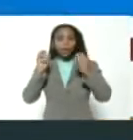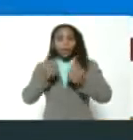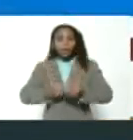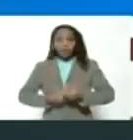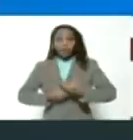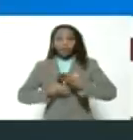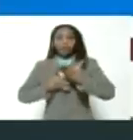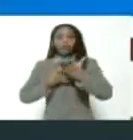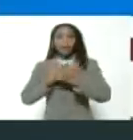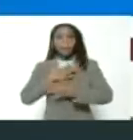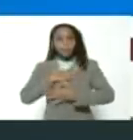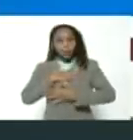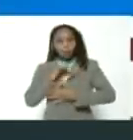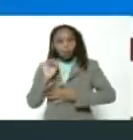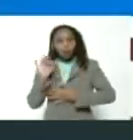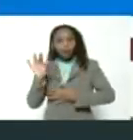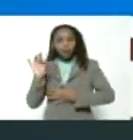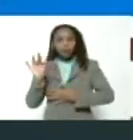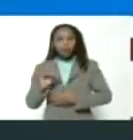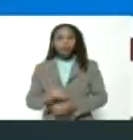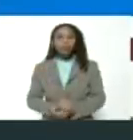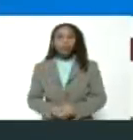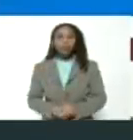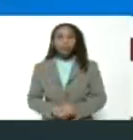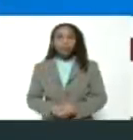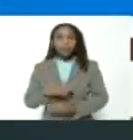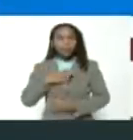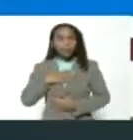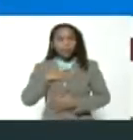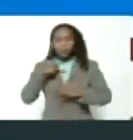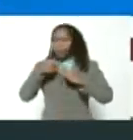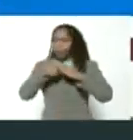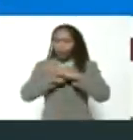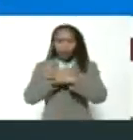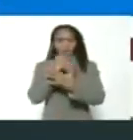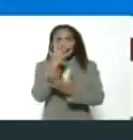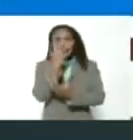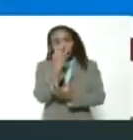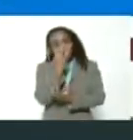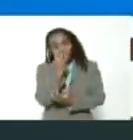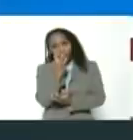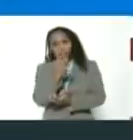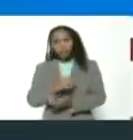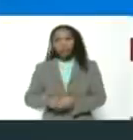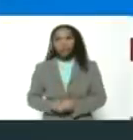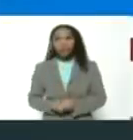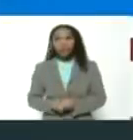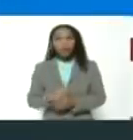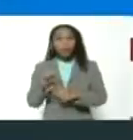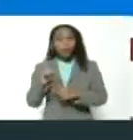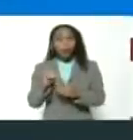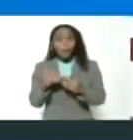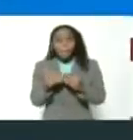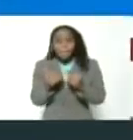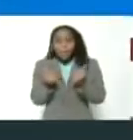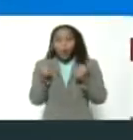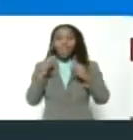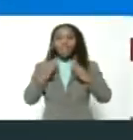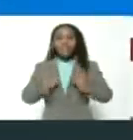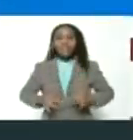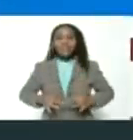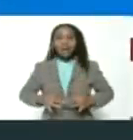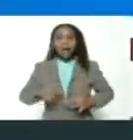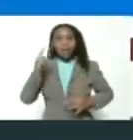expresar mi dolor, mi profunda tristeza por la desaparición física el día de